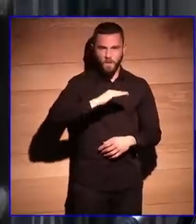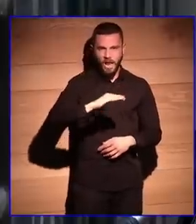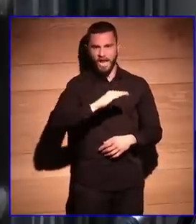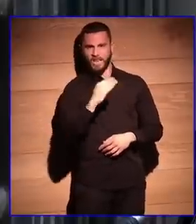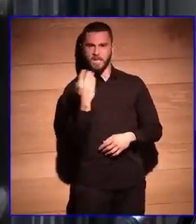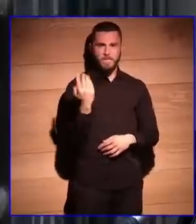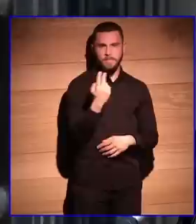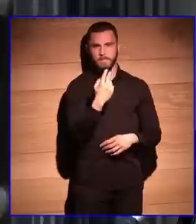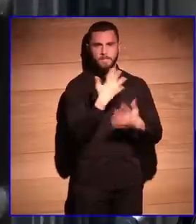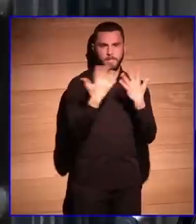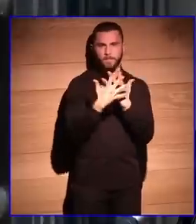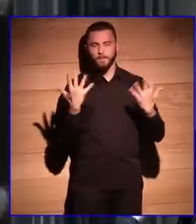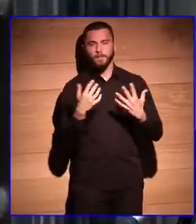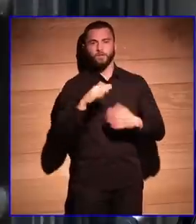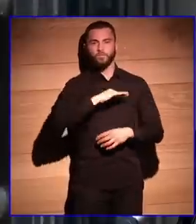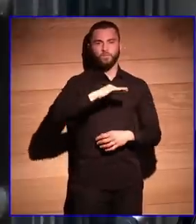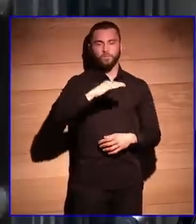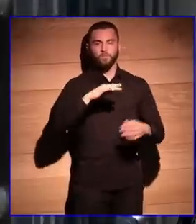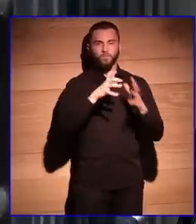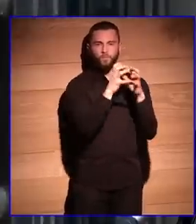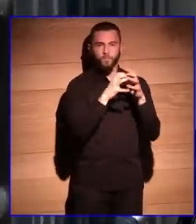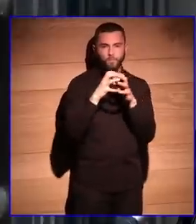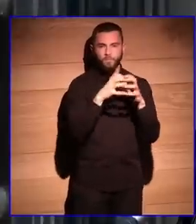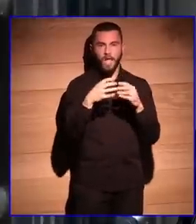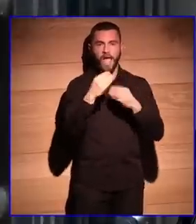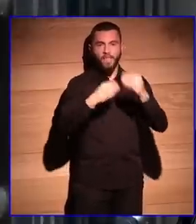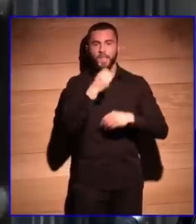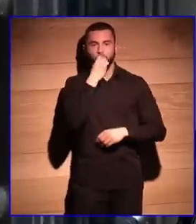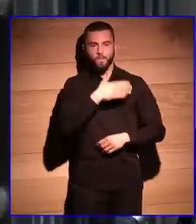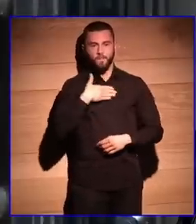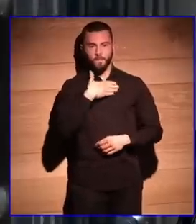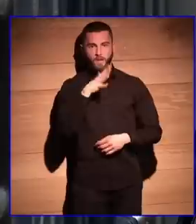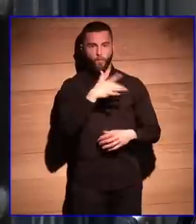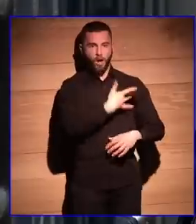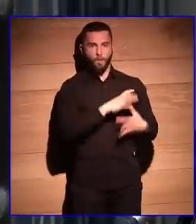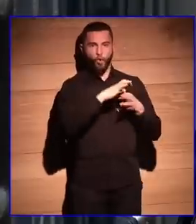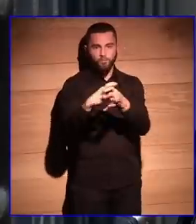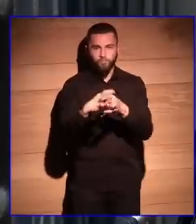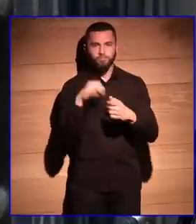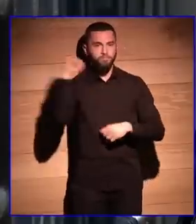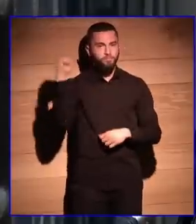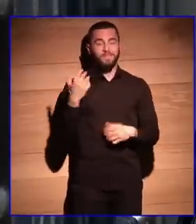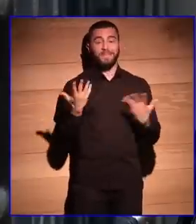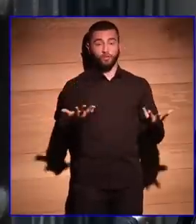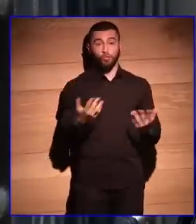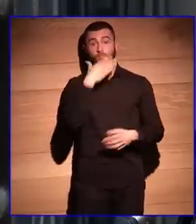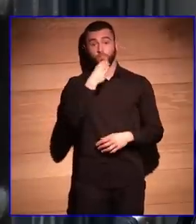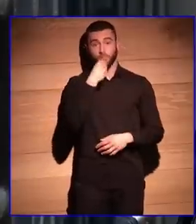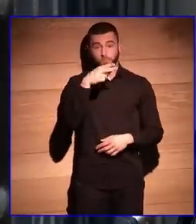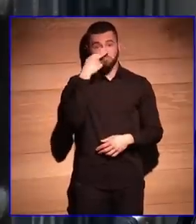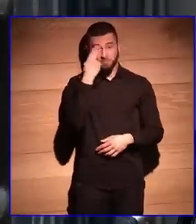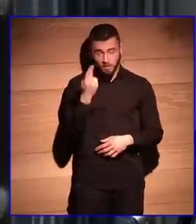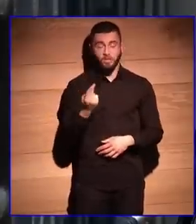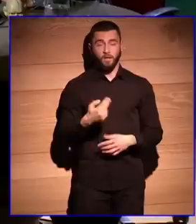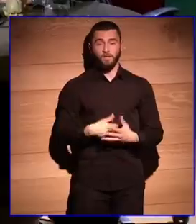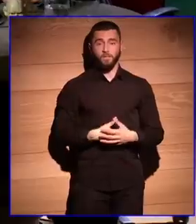que finalmente se revela como un plan para hacer el bien sostenido por el amor, lo cual es también muy, muy hermoso y muy interesante. Y no